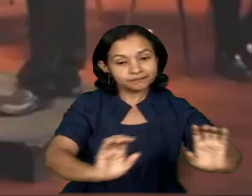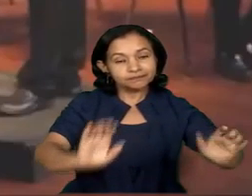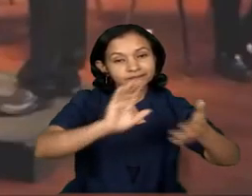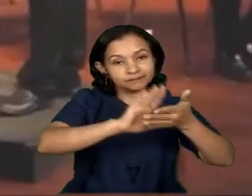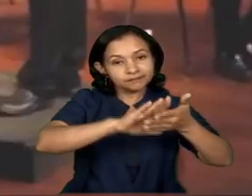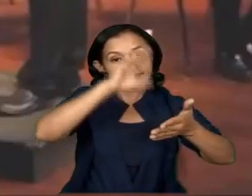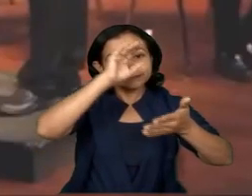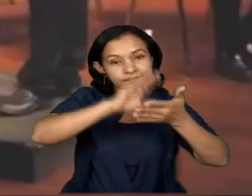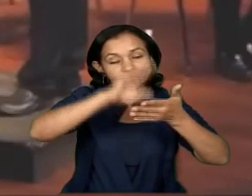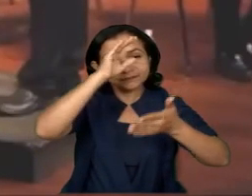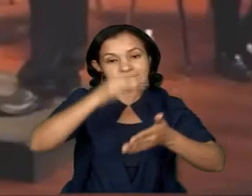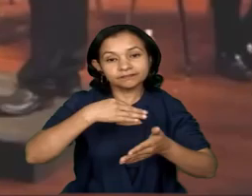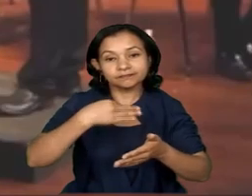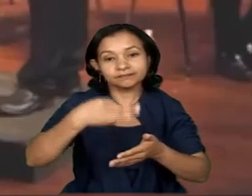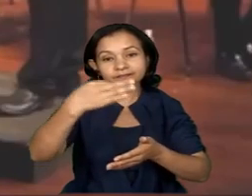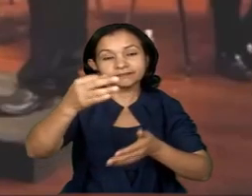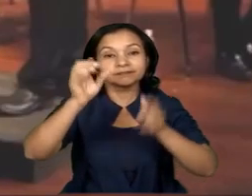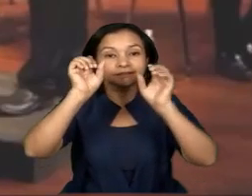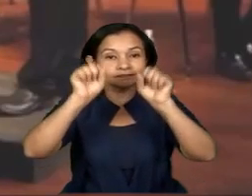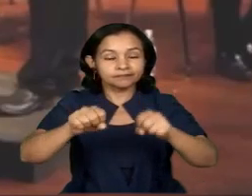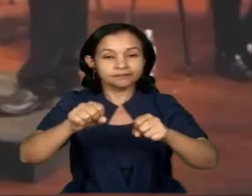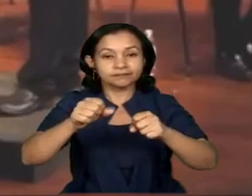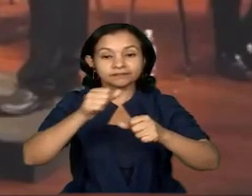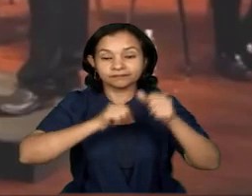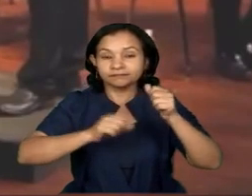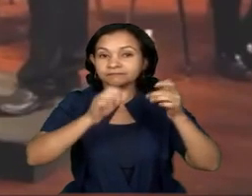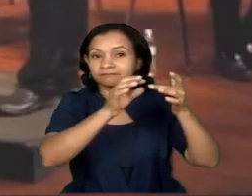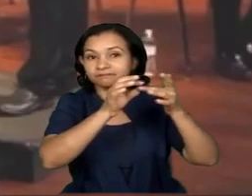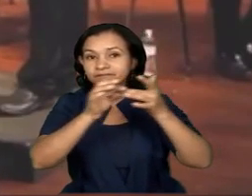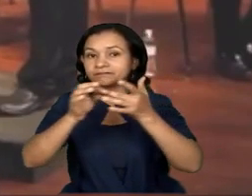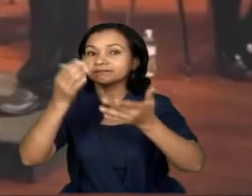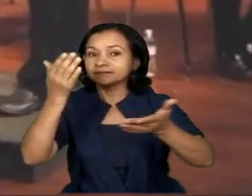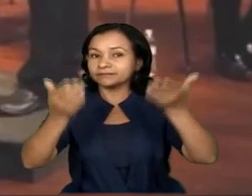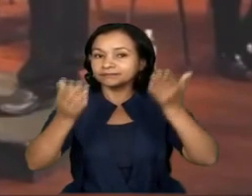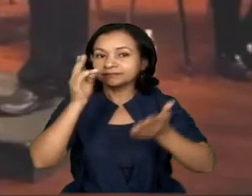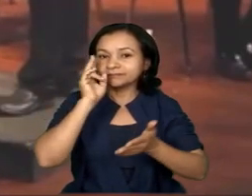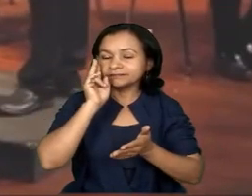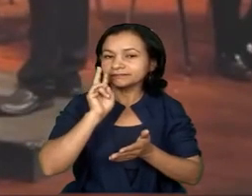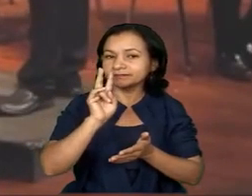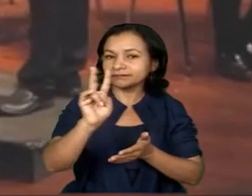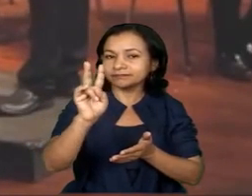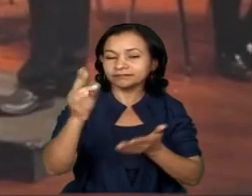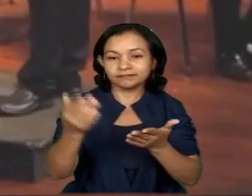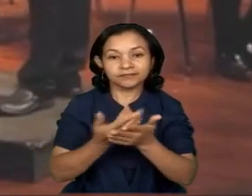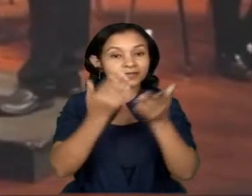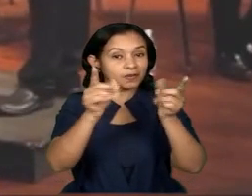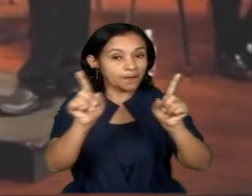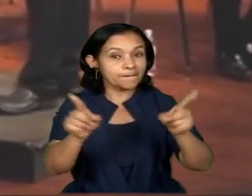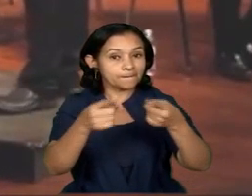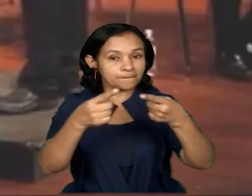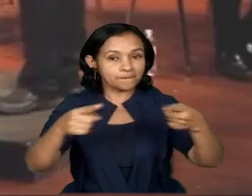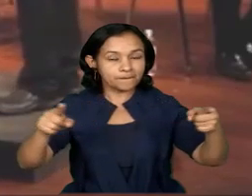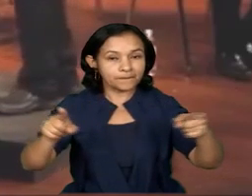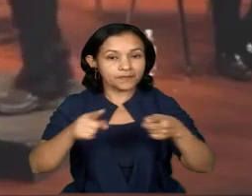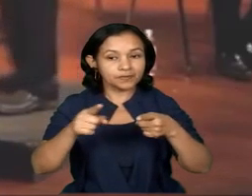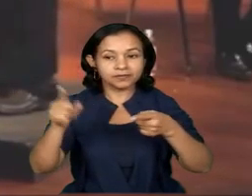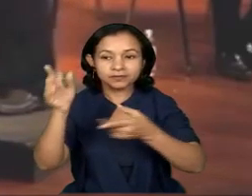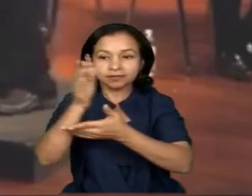¿verdad? Para que en el futuro puedan ser grandes artistas. Seguramente miraremos una nueva generación de músicos, varios de